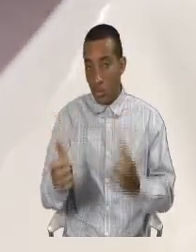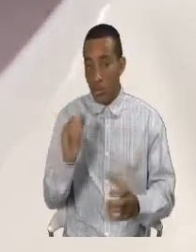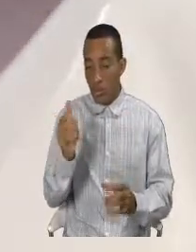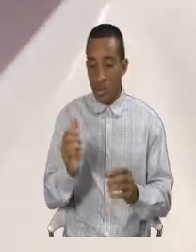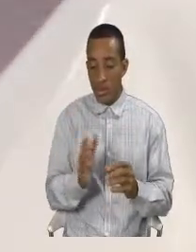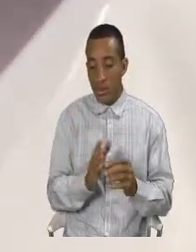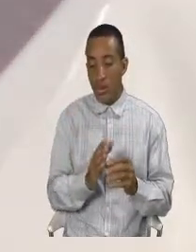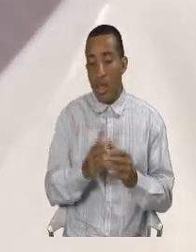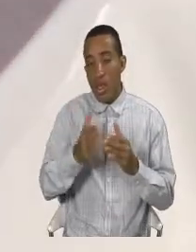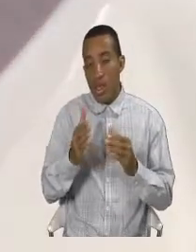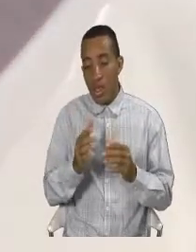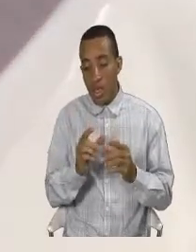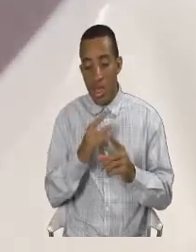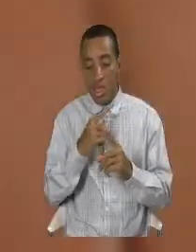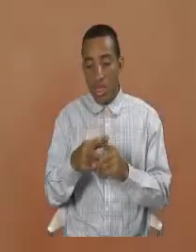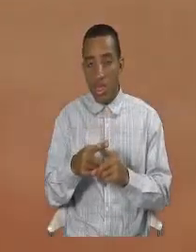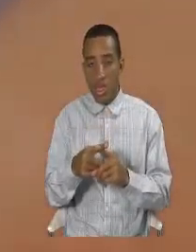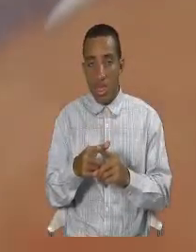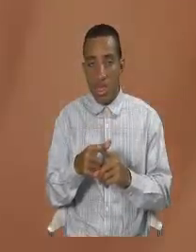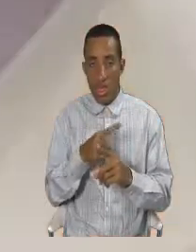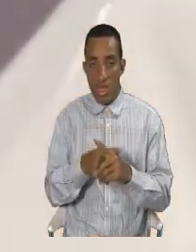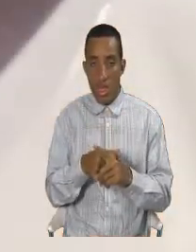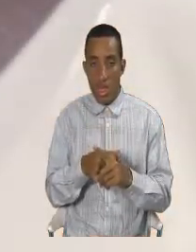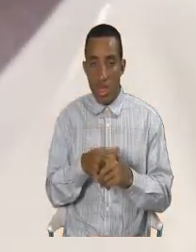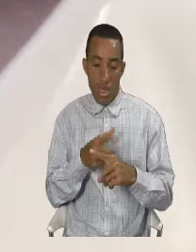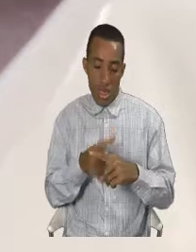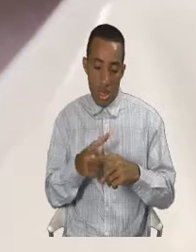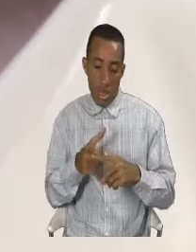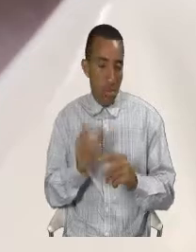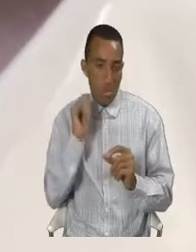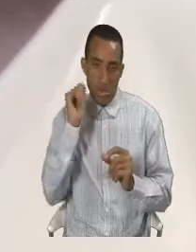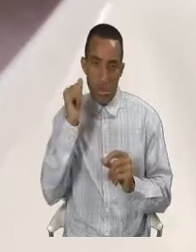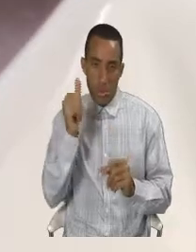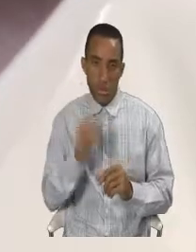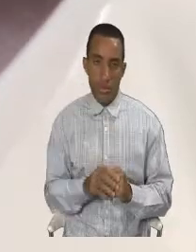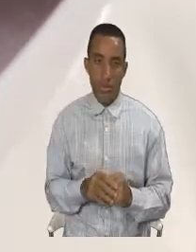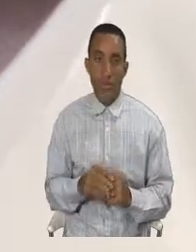fino. Es decir, unos cuadritos de unos brunoise,